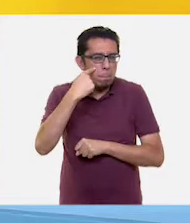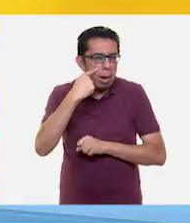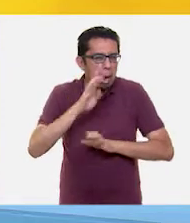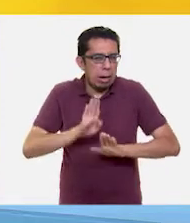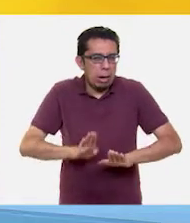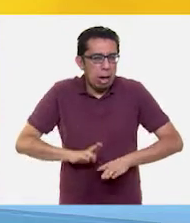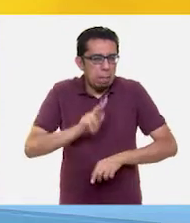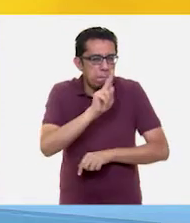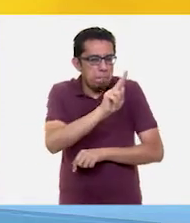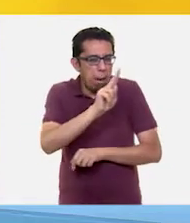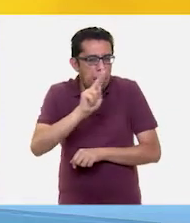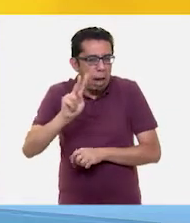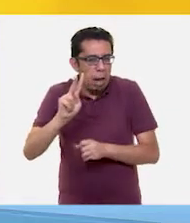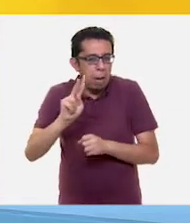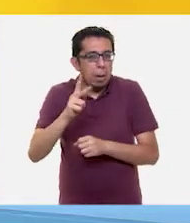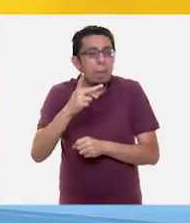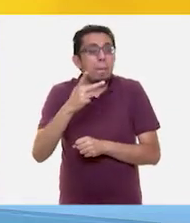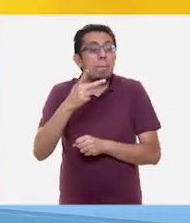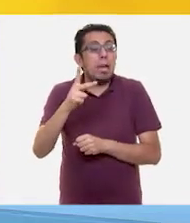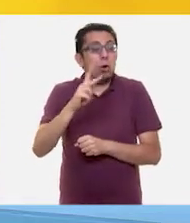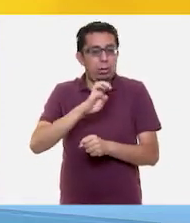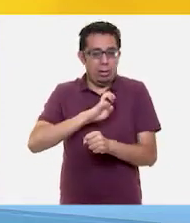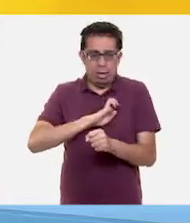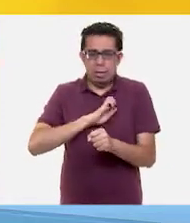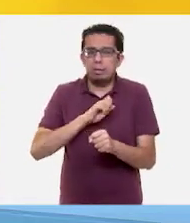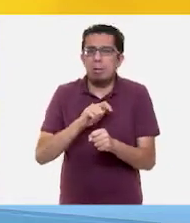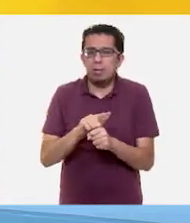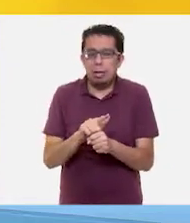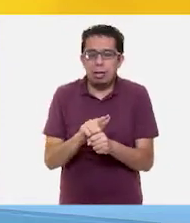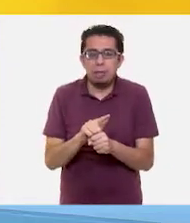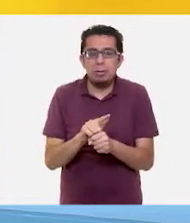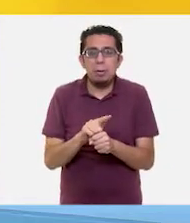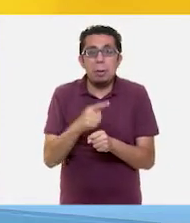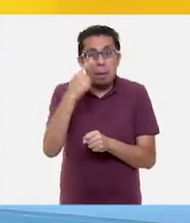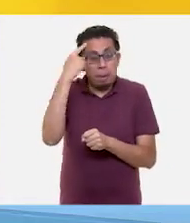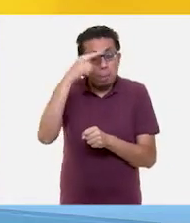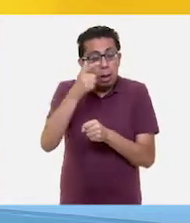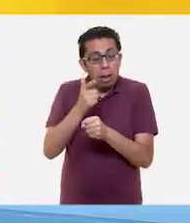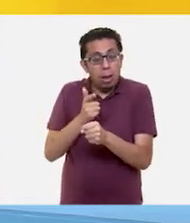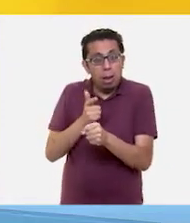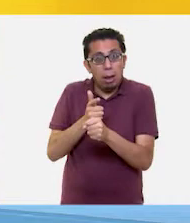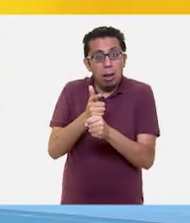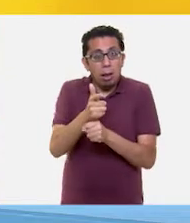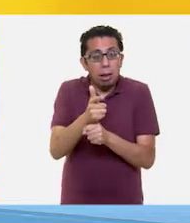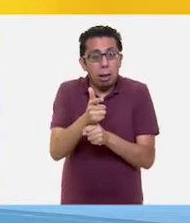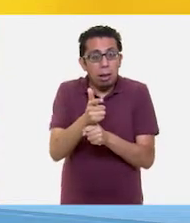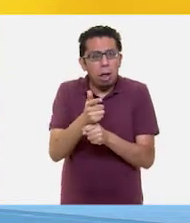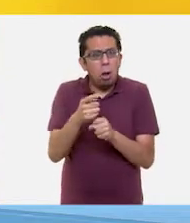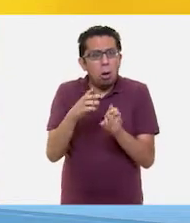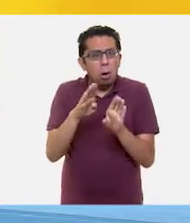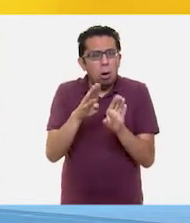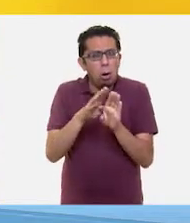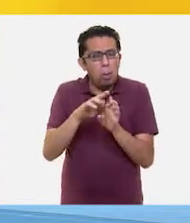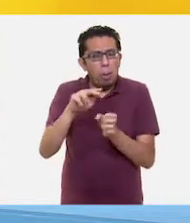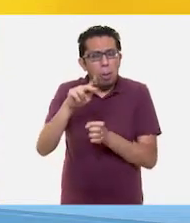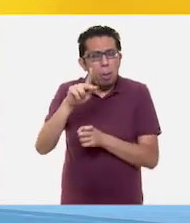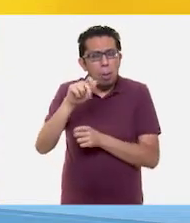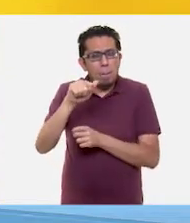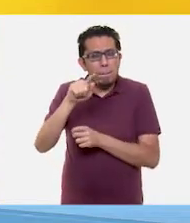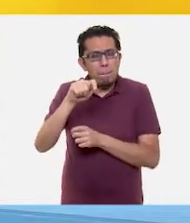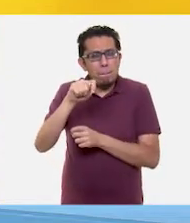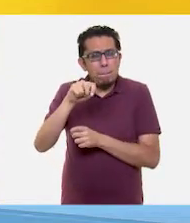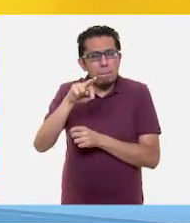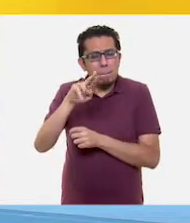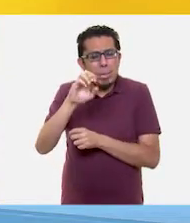las sucesiones con progresión especial, a fin de identificar el patrón que nos permite saber cómo